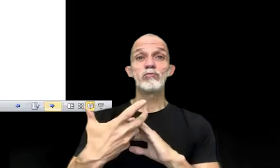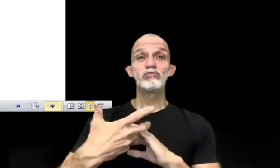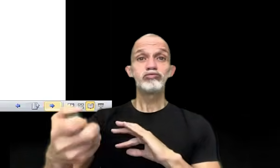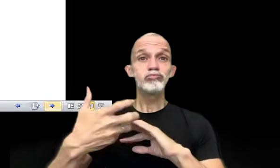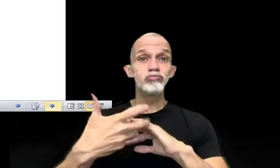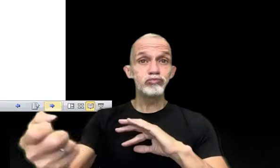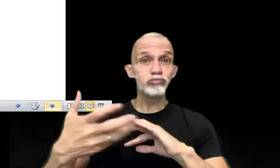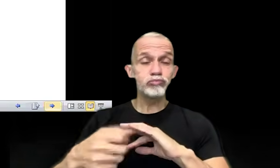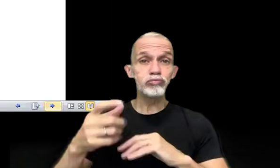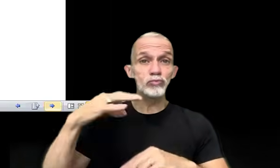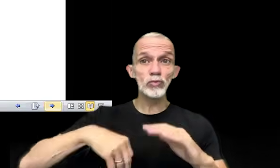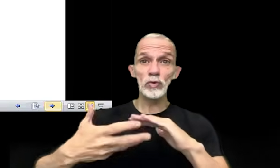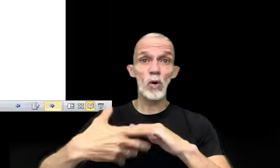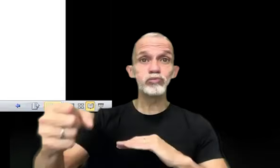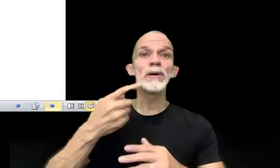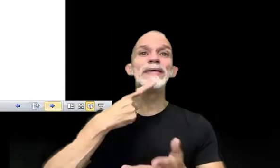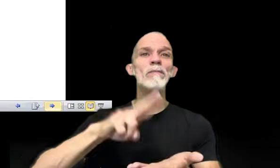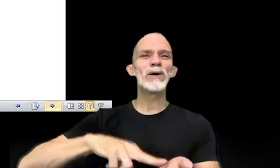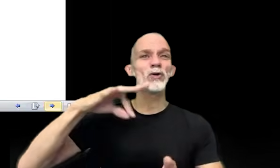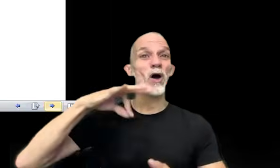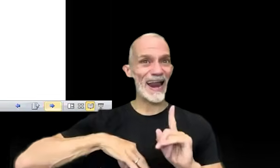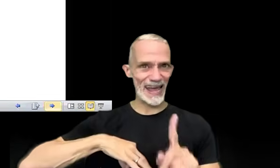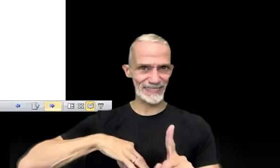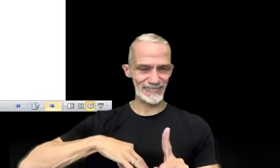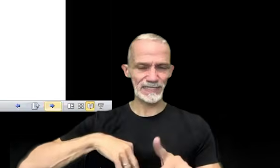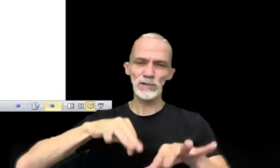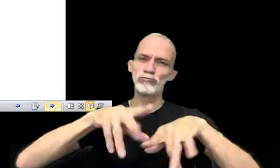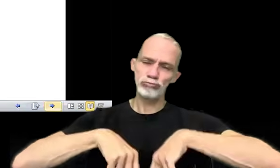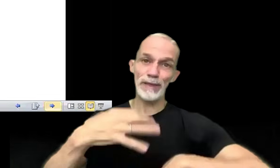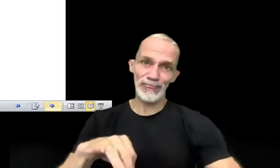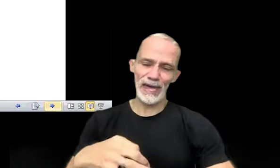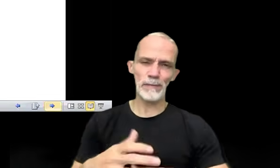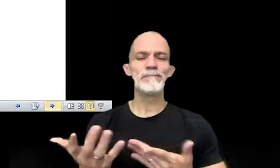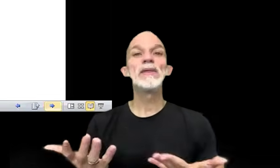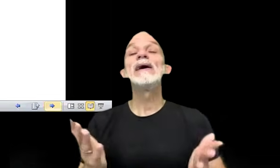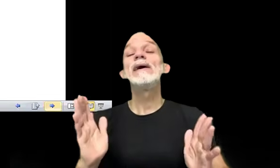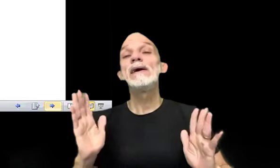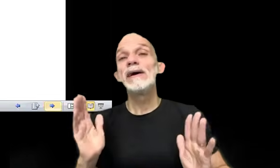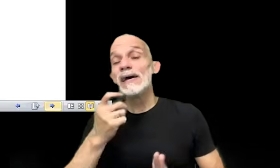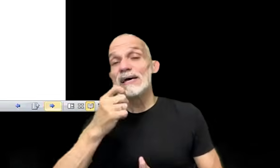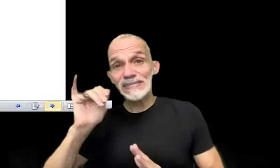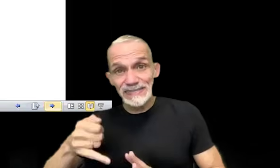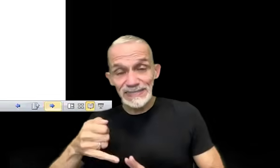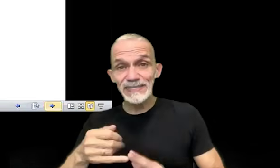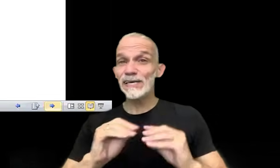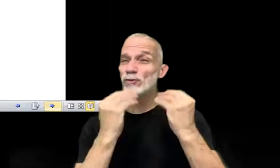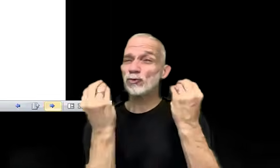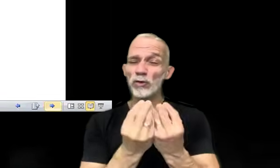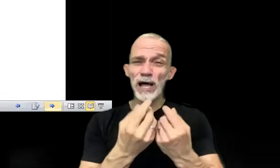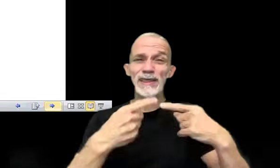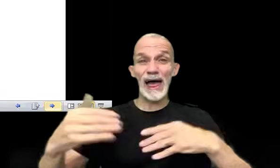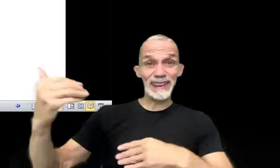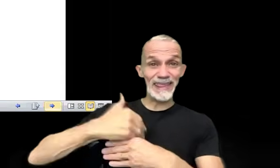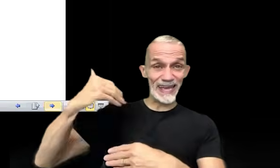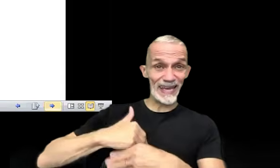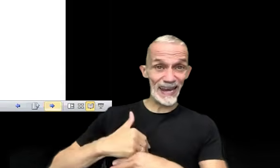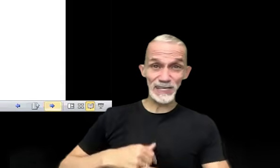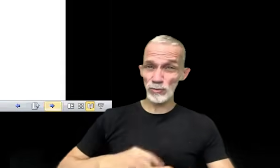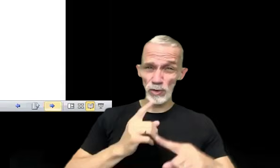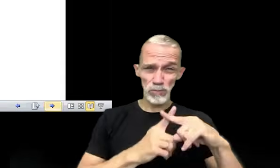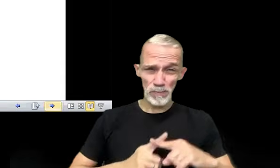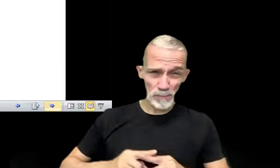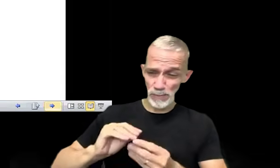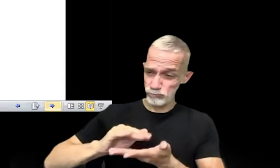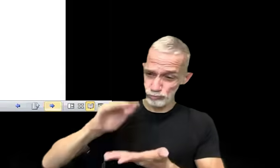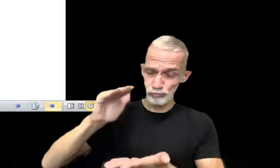efectúe retención de impuesto a las ganancias. Siempre y cuando la totalidad de sus ingresos, o sea, la